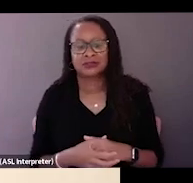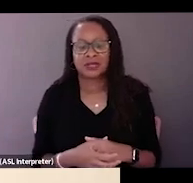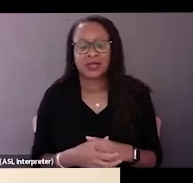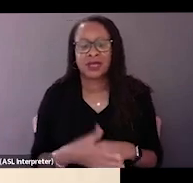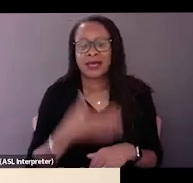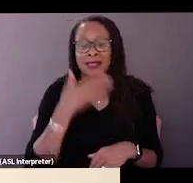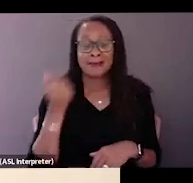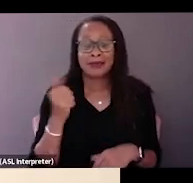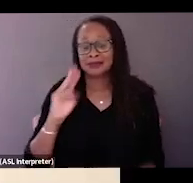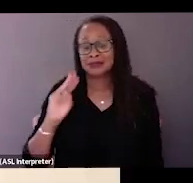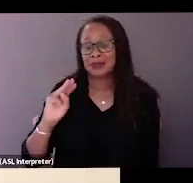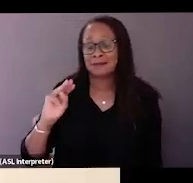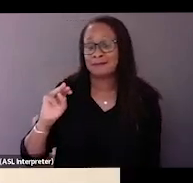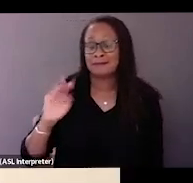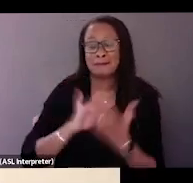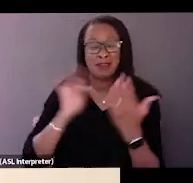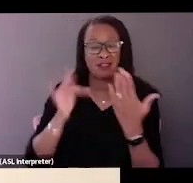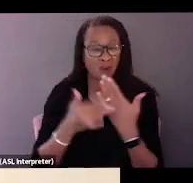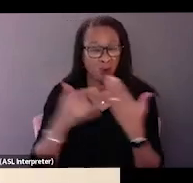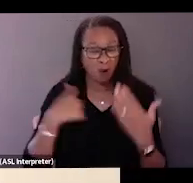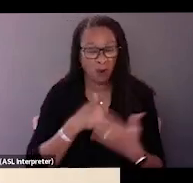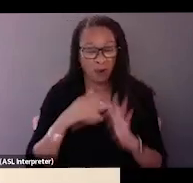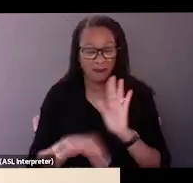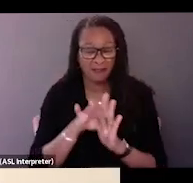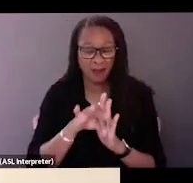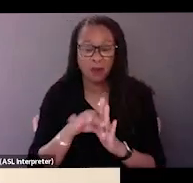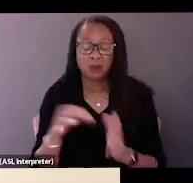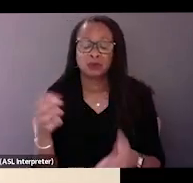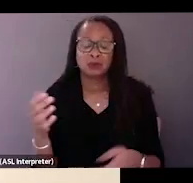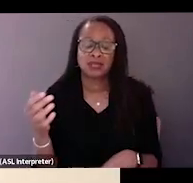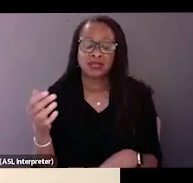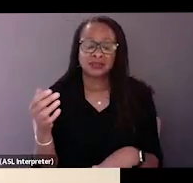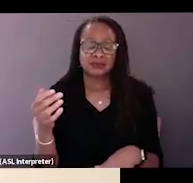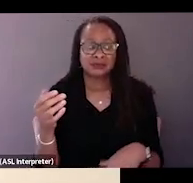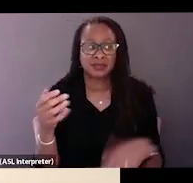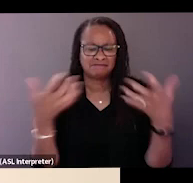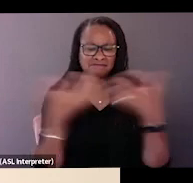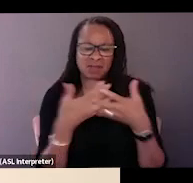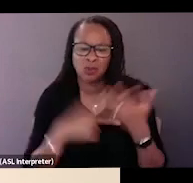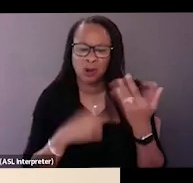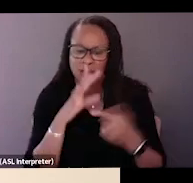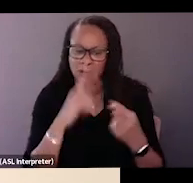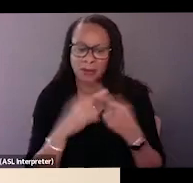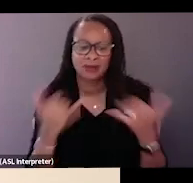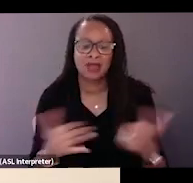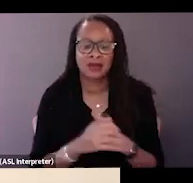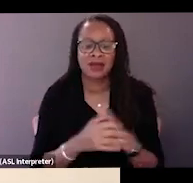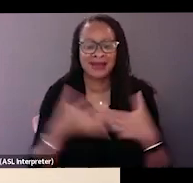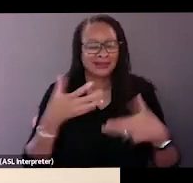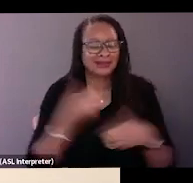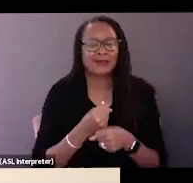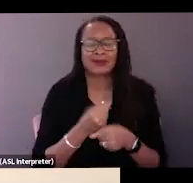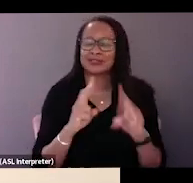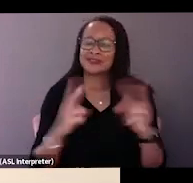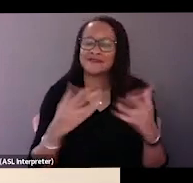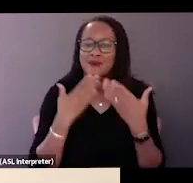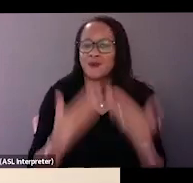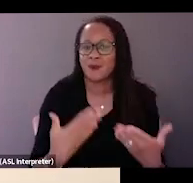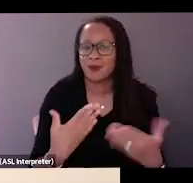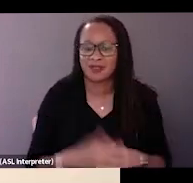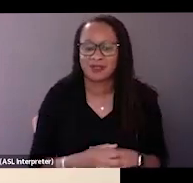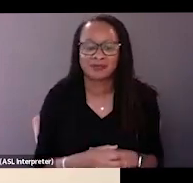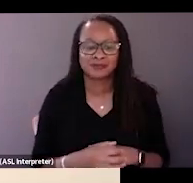que tal vez la mejor metáfora hay una metáfora que encontramos que yo creo que resume esto muy